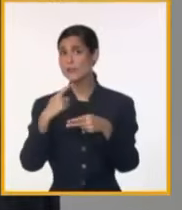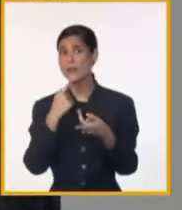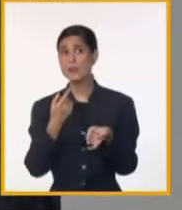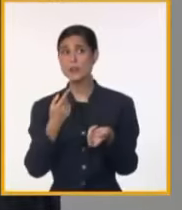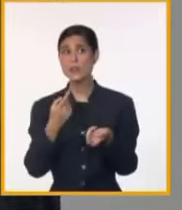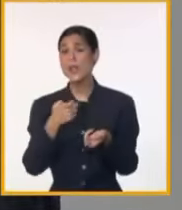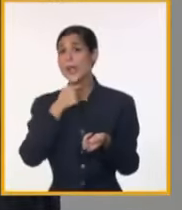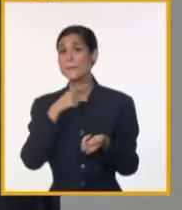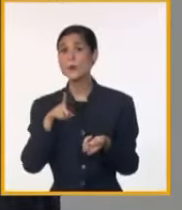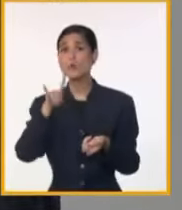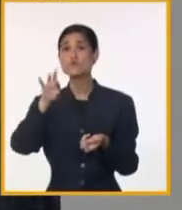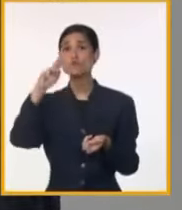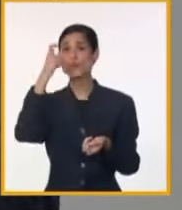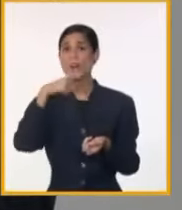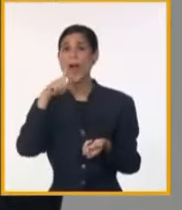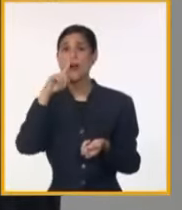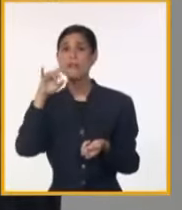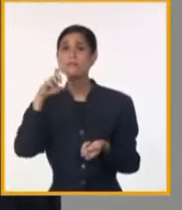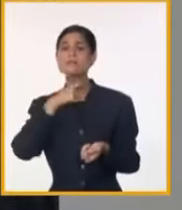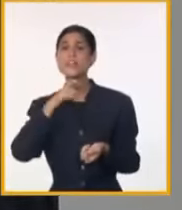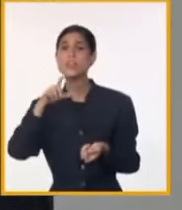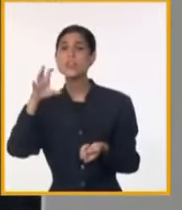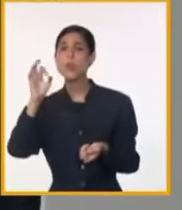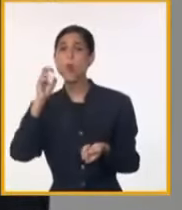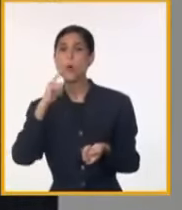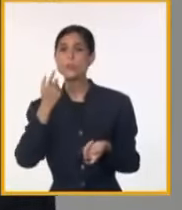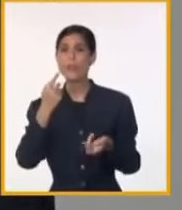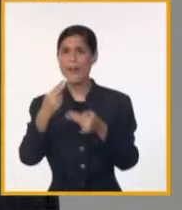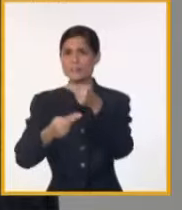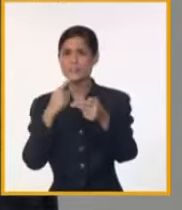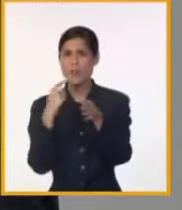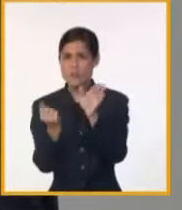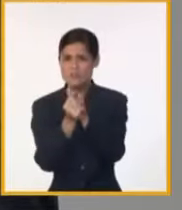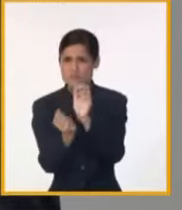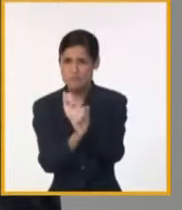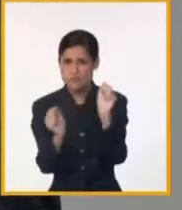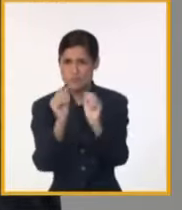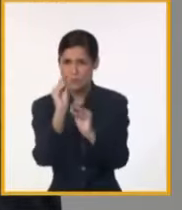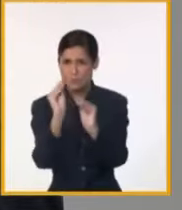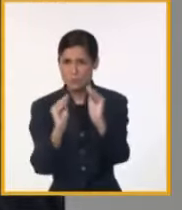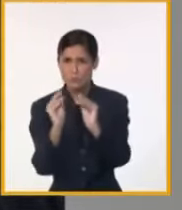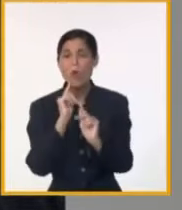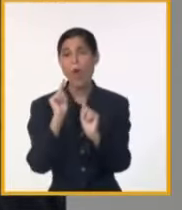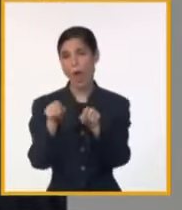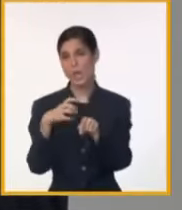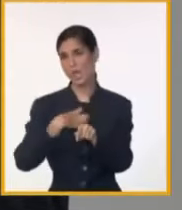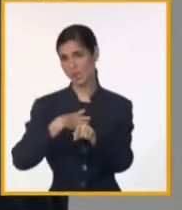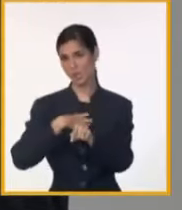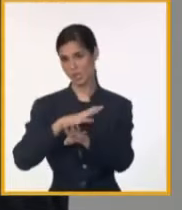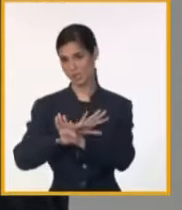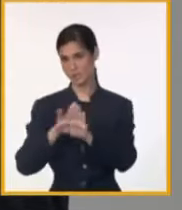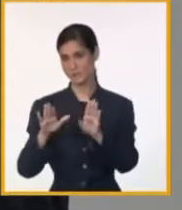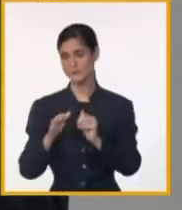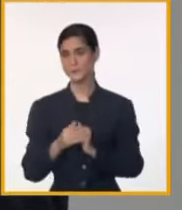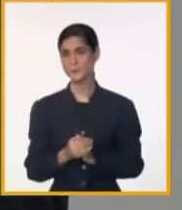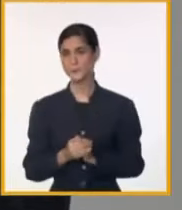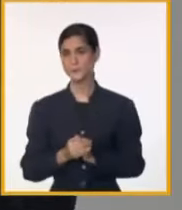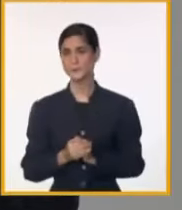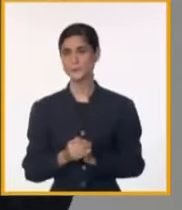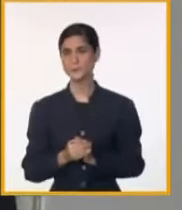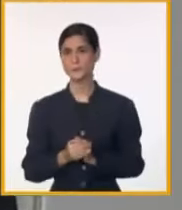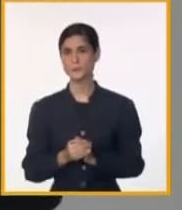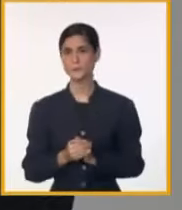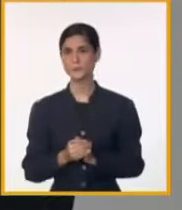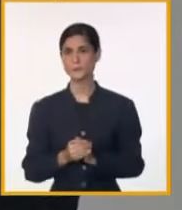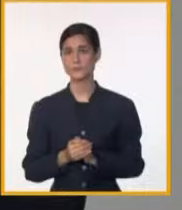lo tiene pero ante todo me gustaría decir en un par de líneas que eh Por